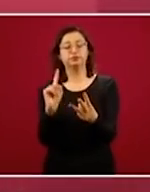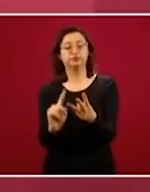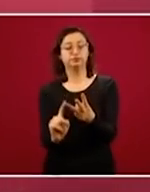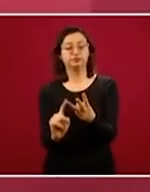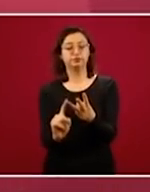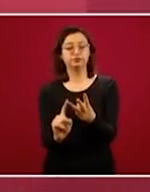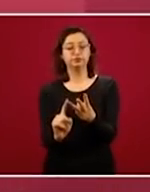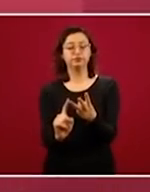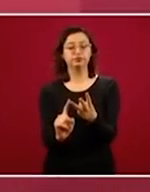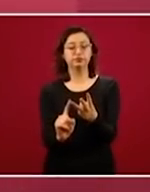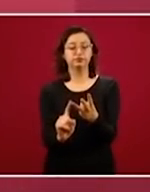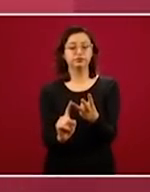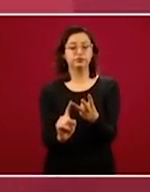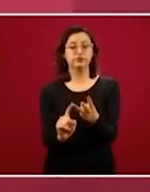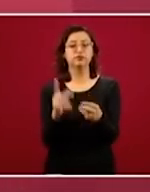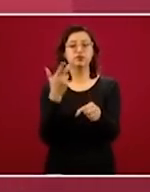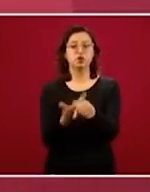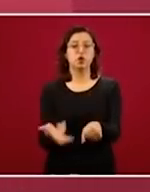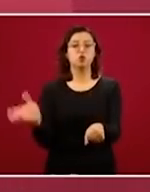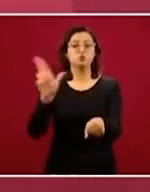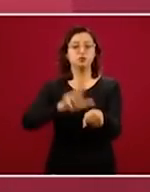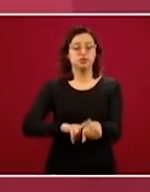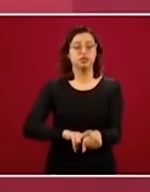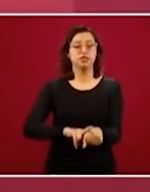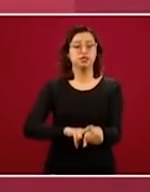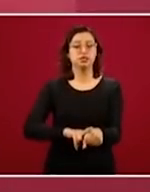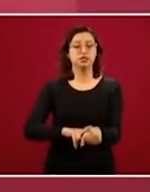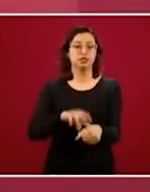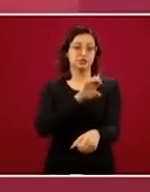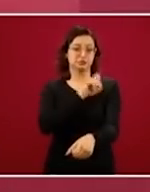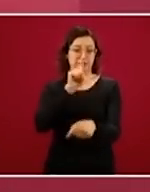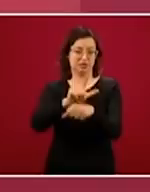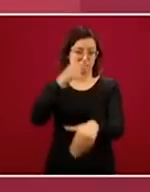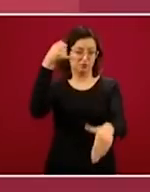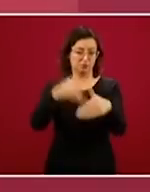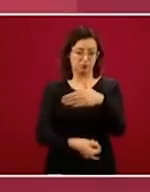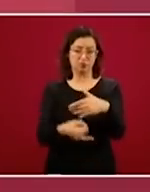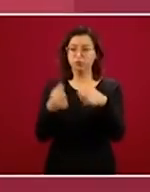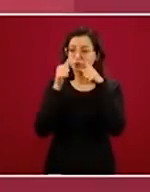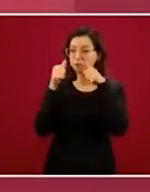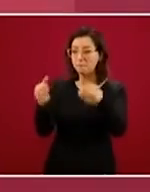la atención en hospitales de especialidades